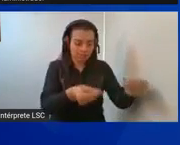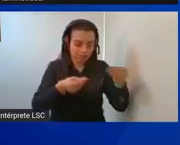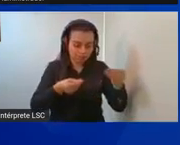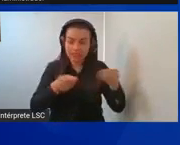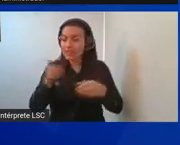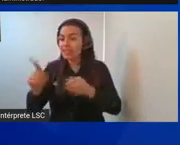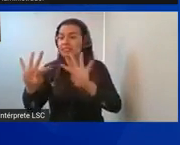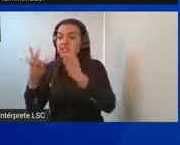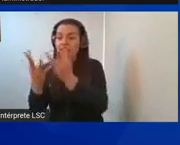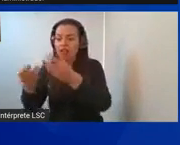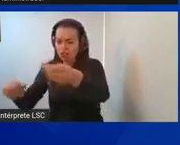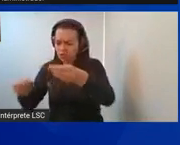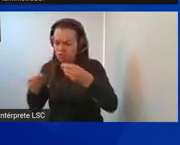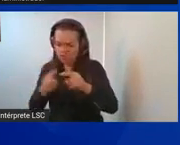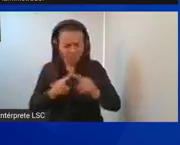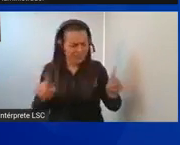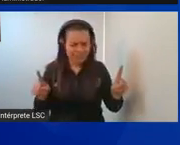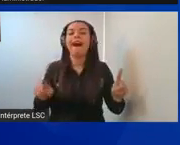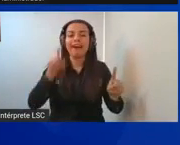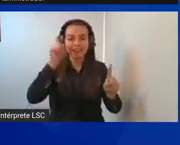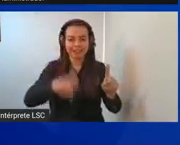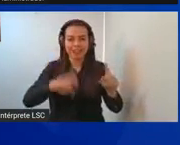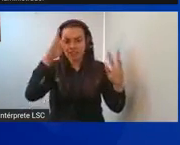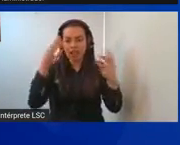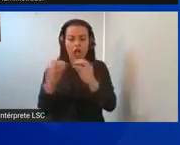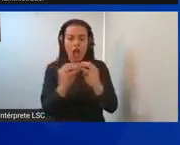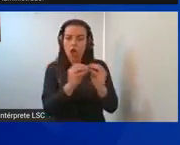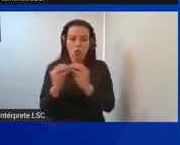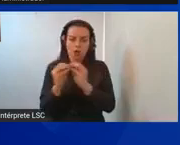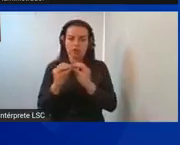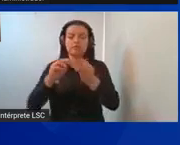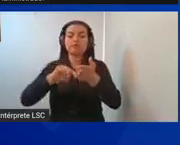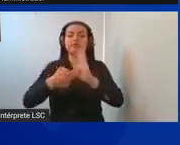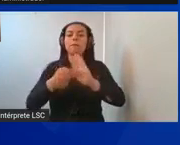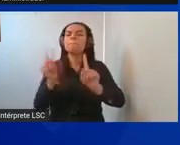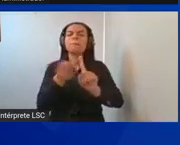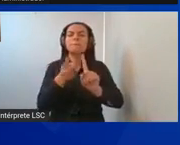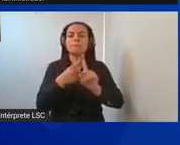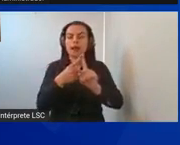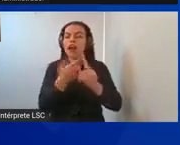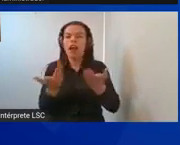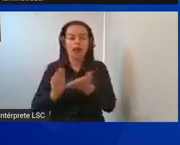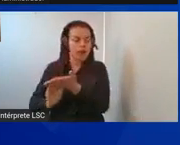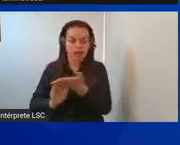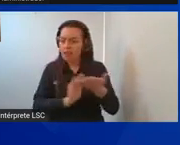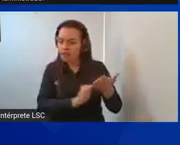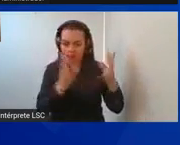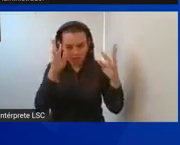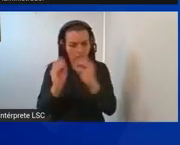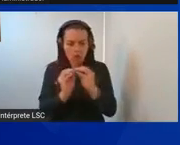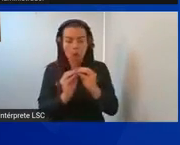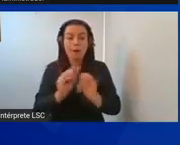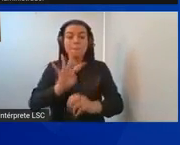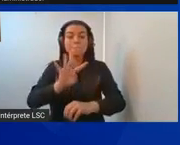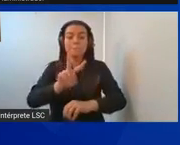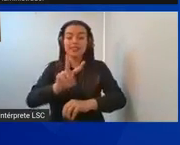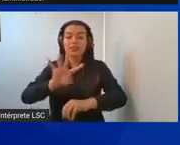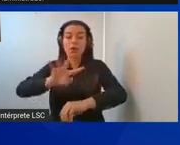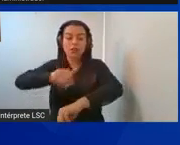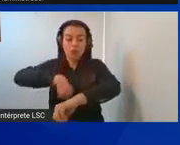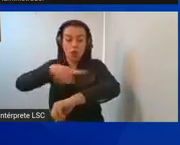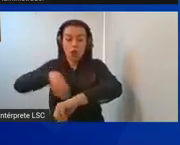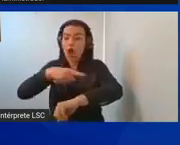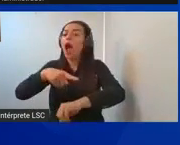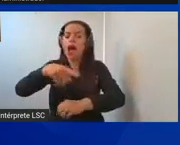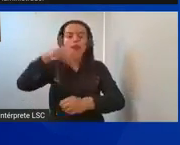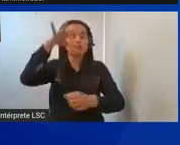hacer una conciliación. Entonces se necesitan, primero, llegar a la conciliación, que pasen 24 horas y votar la conciliación. Digamos, nosotros teníamos